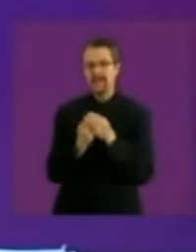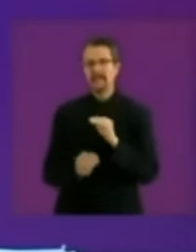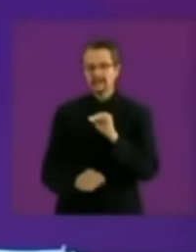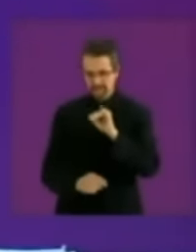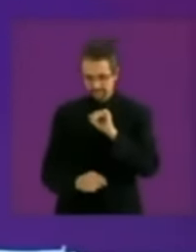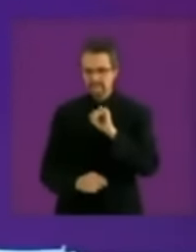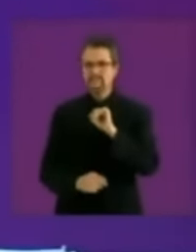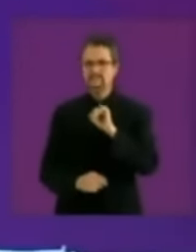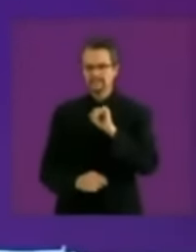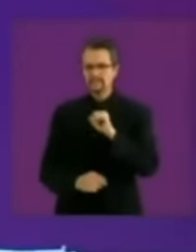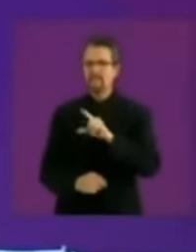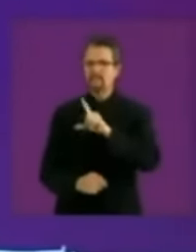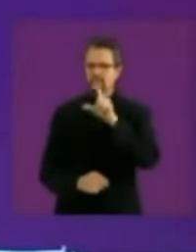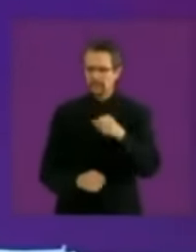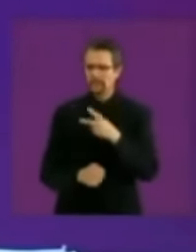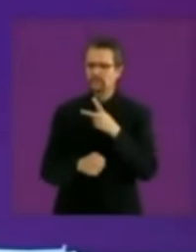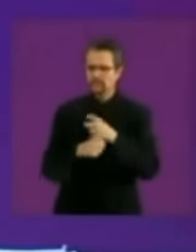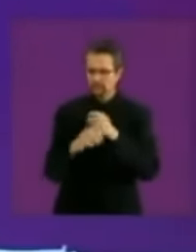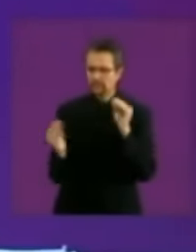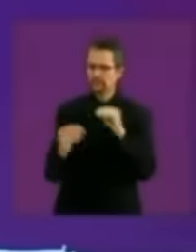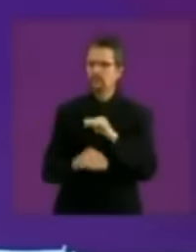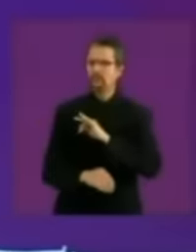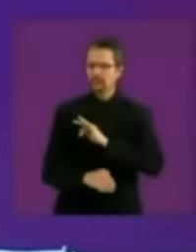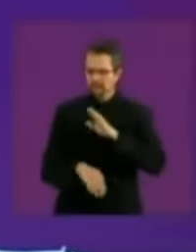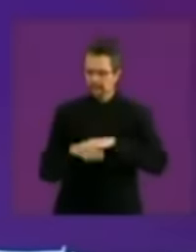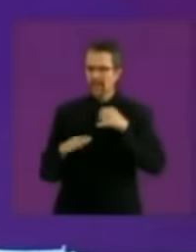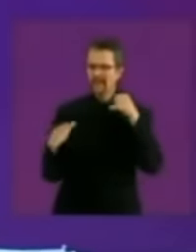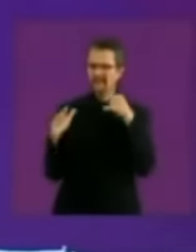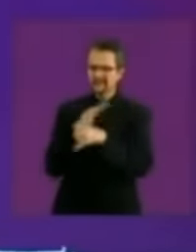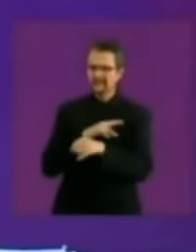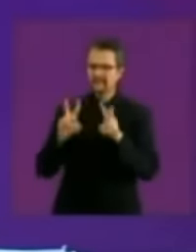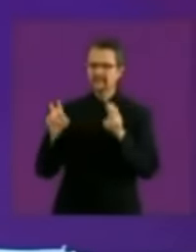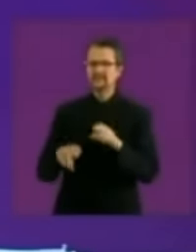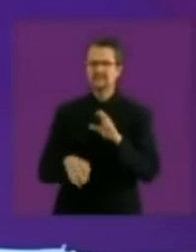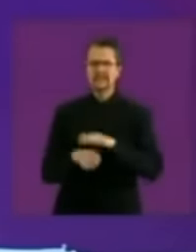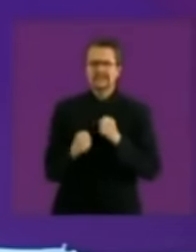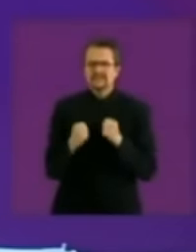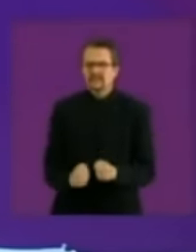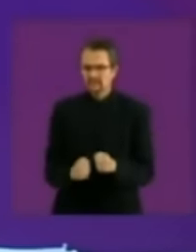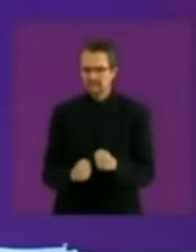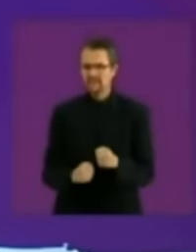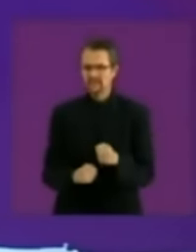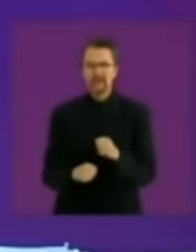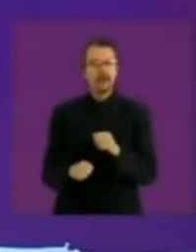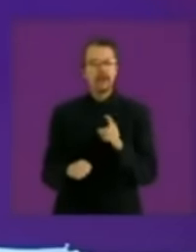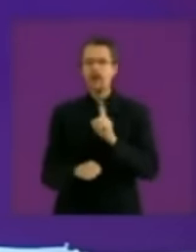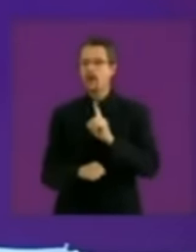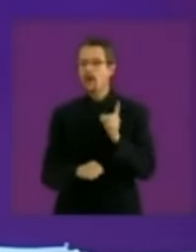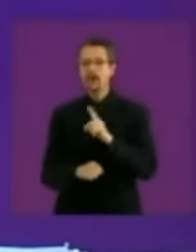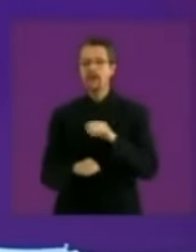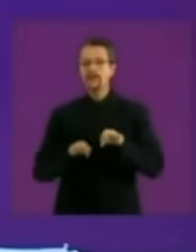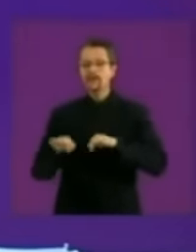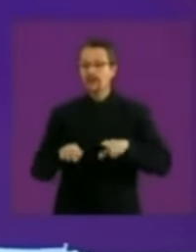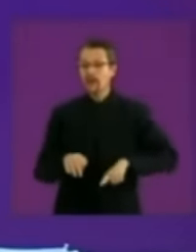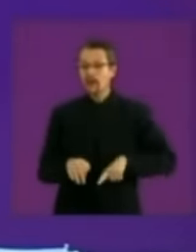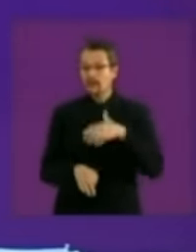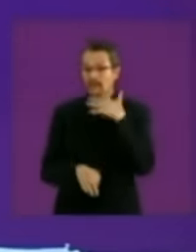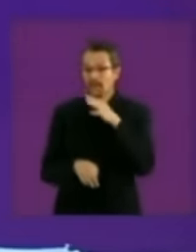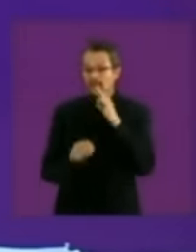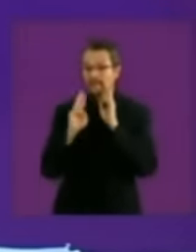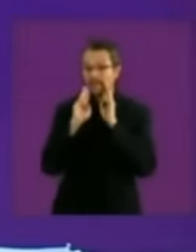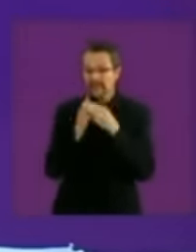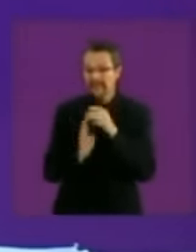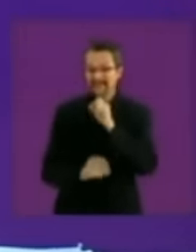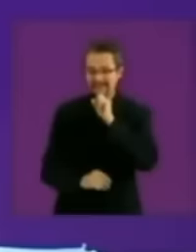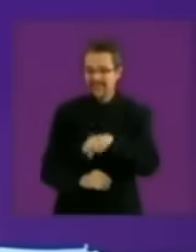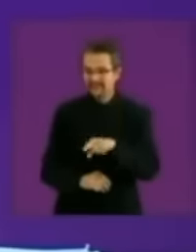ella le interesaba puntualizar. Sí. Para empezar, lo de Ecuador, su primera participación es darle